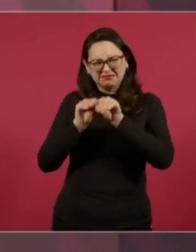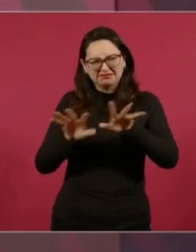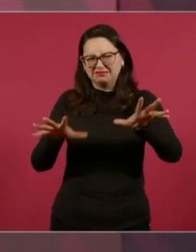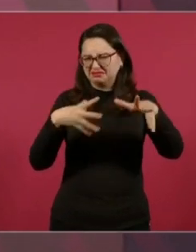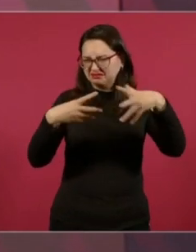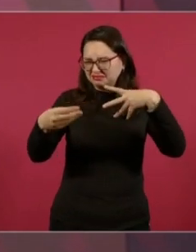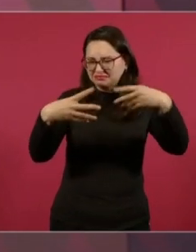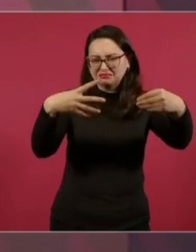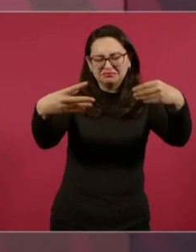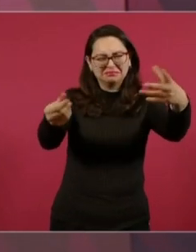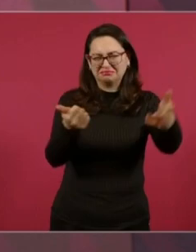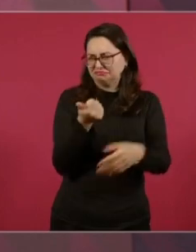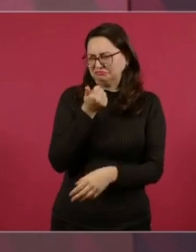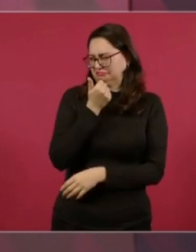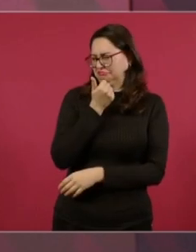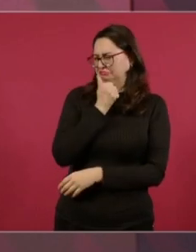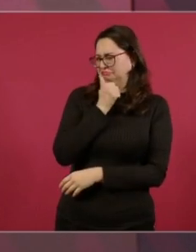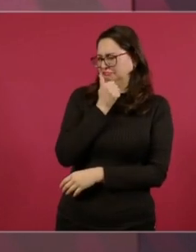Y